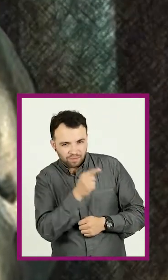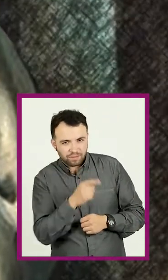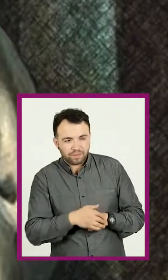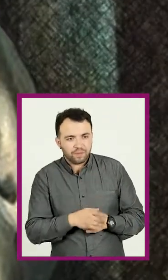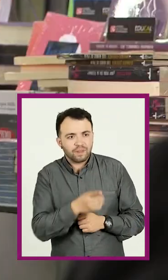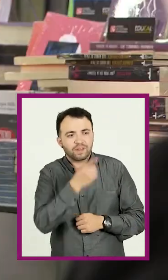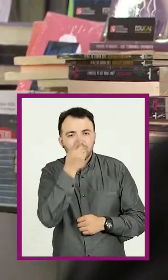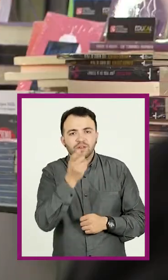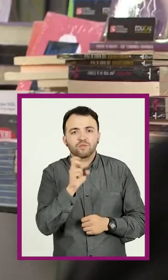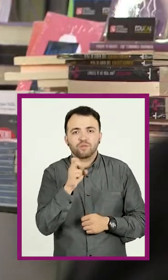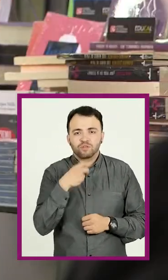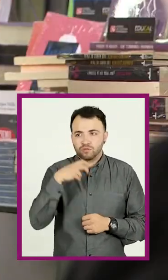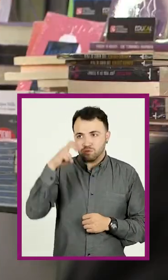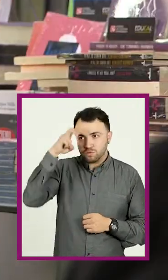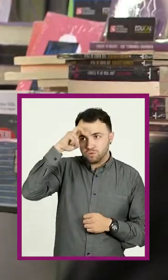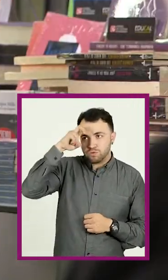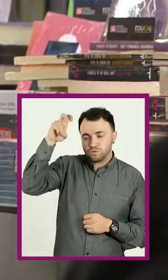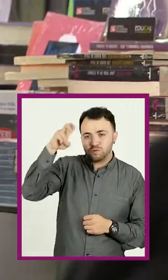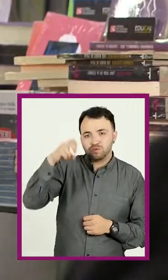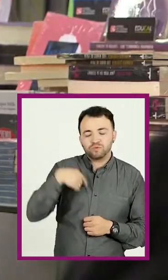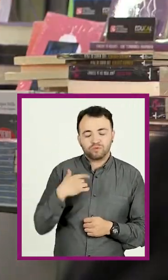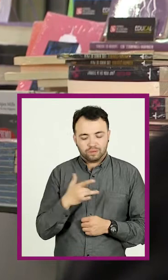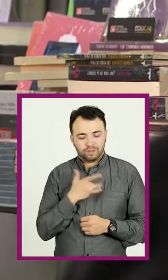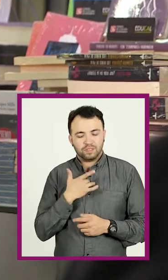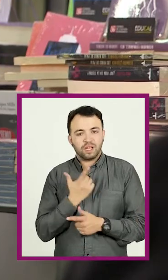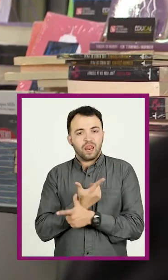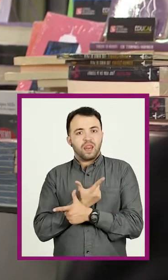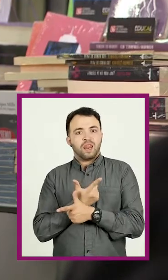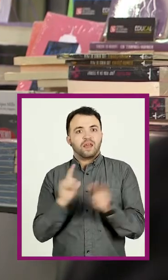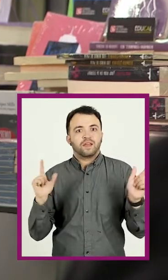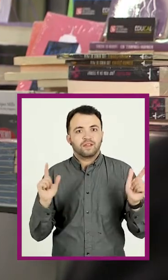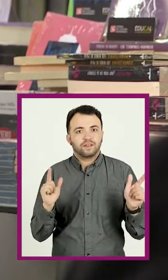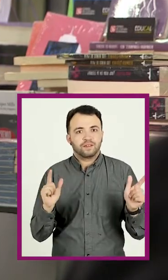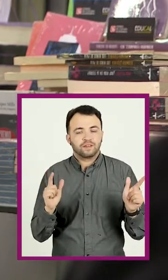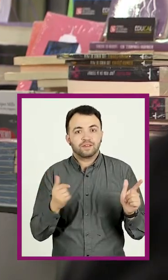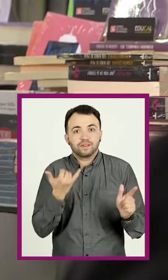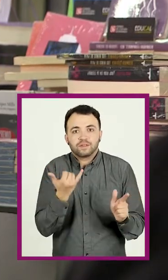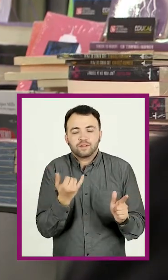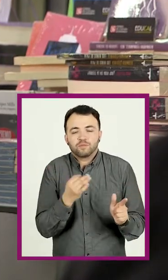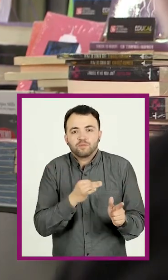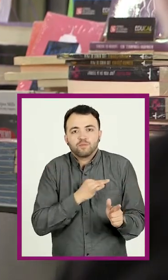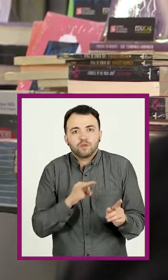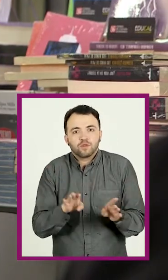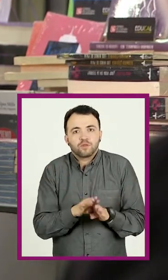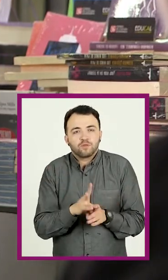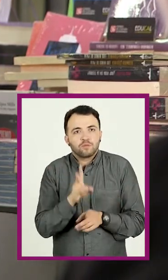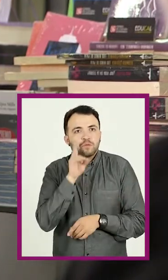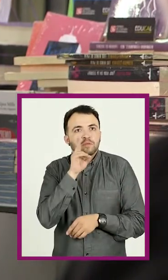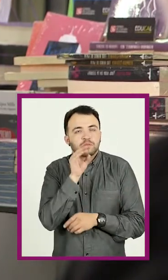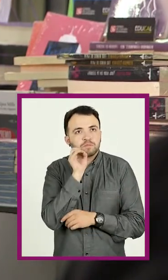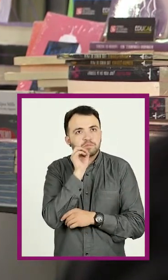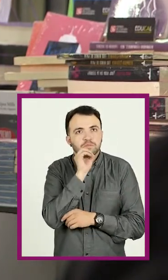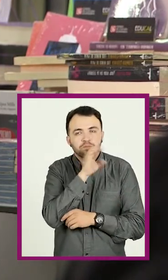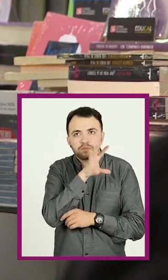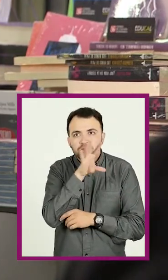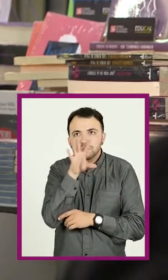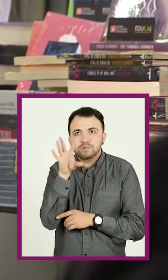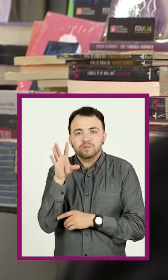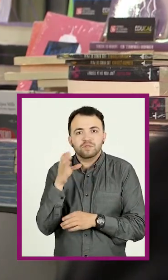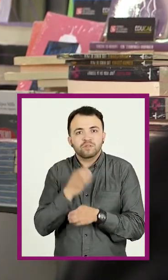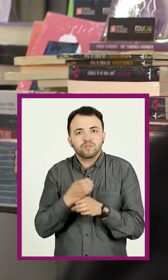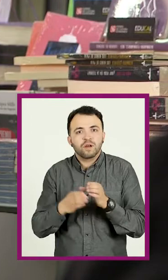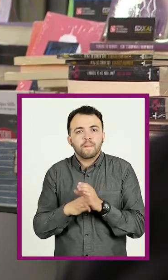libera al cuerpo de la tiranía de los sentidos y permite contemplar, que el alma contemple la